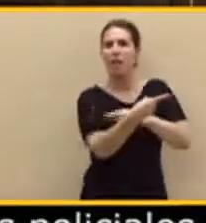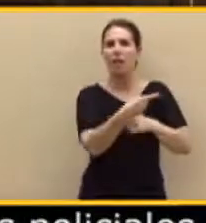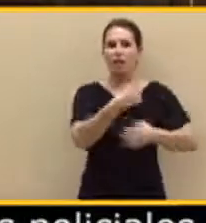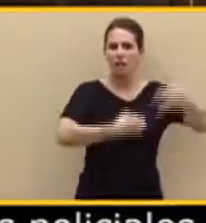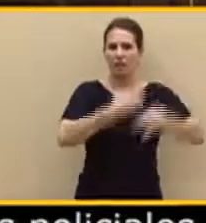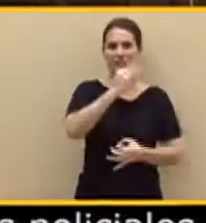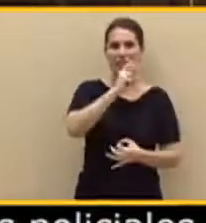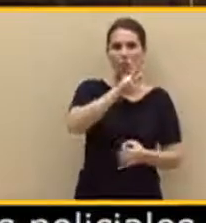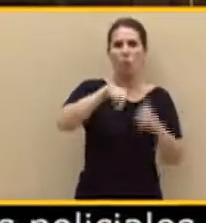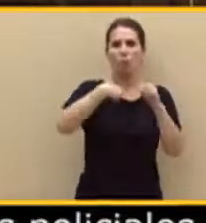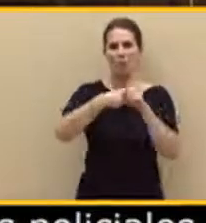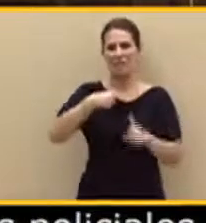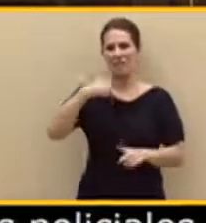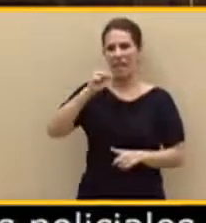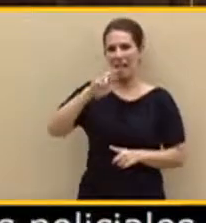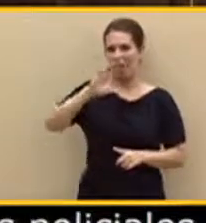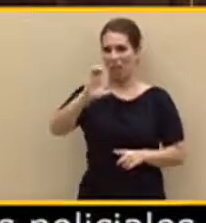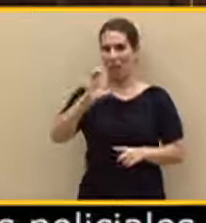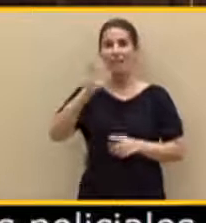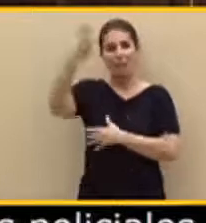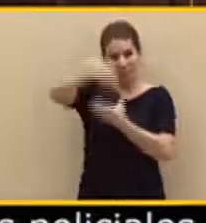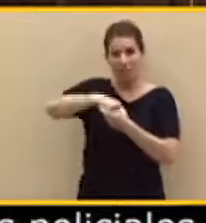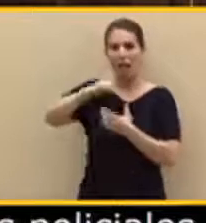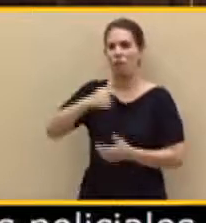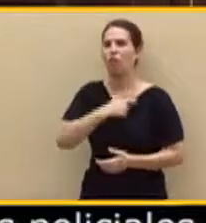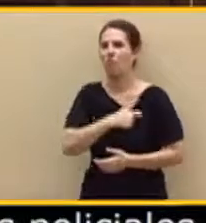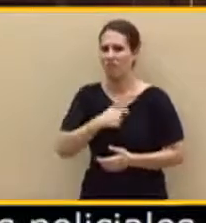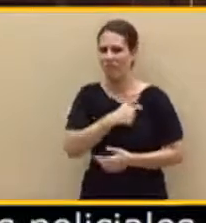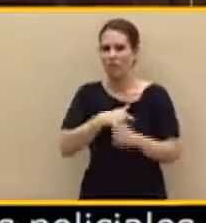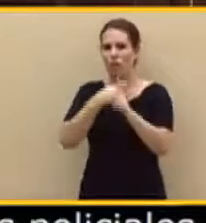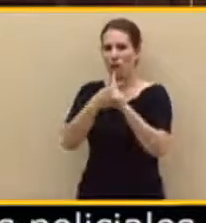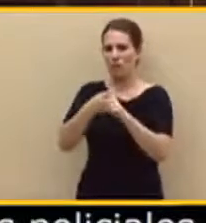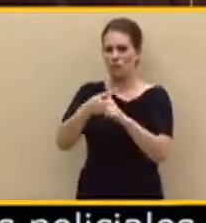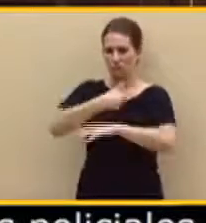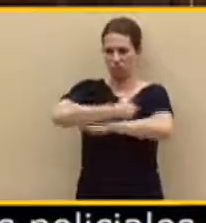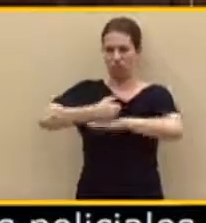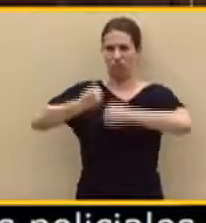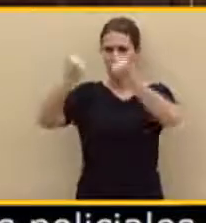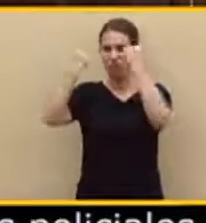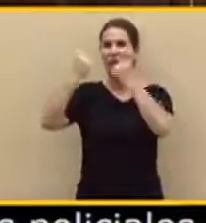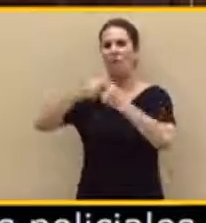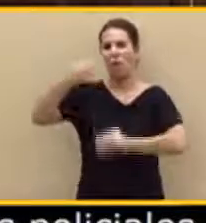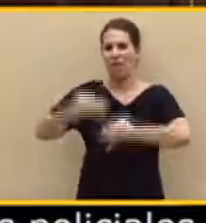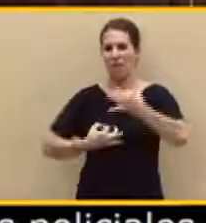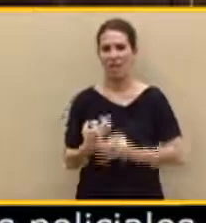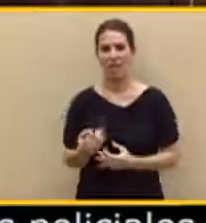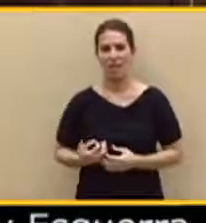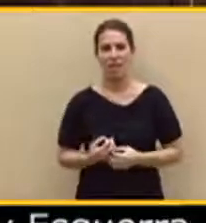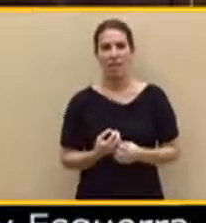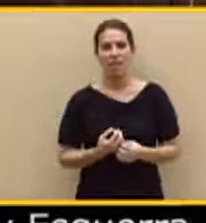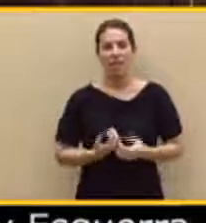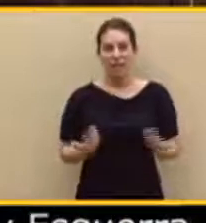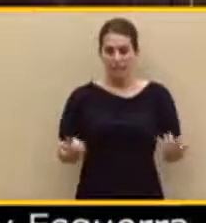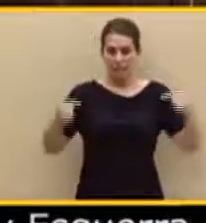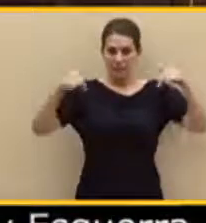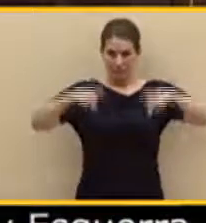Esquerra, implicando en ello a varios comisarios y mandos de la cúpula judicial. Esto en esta Cámara, en comisión,